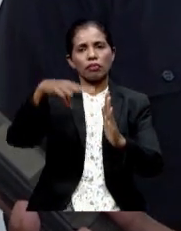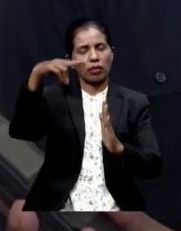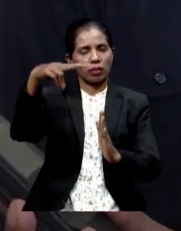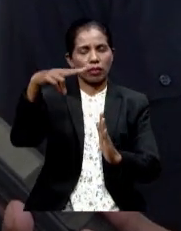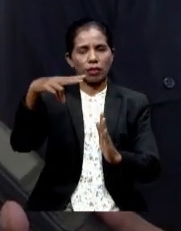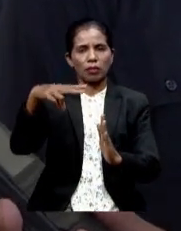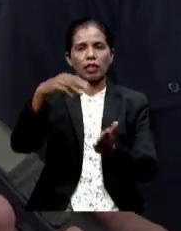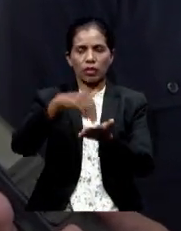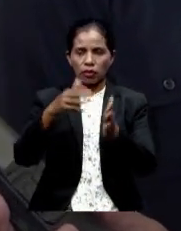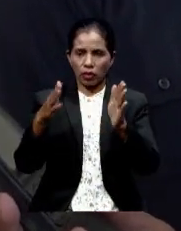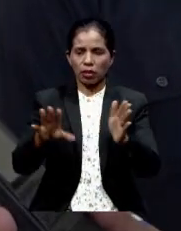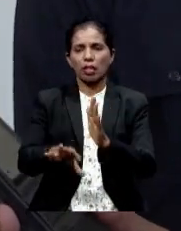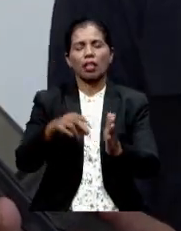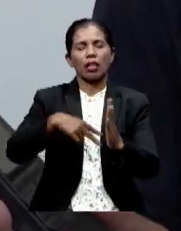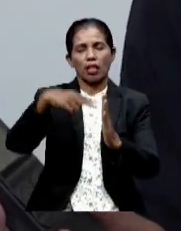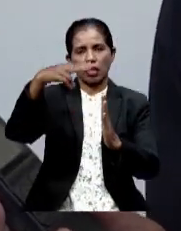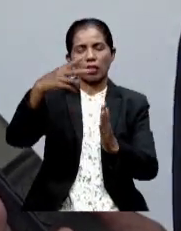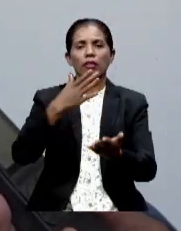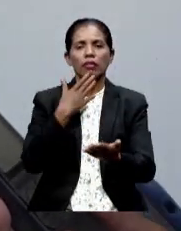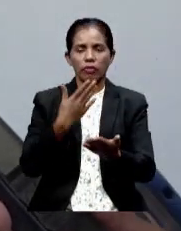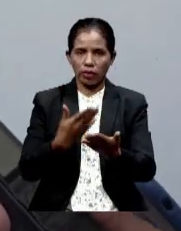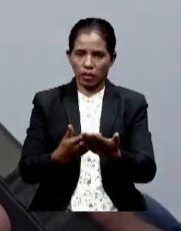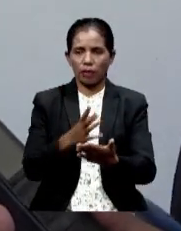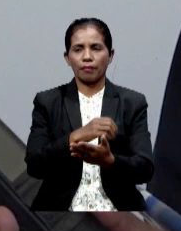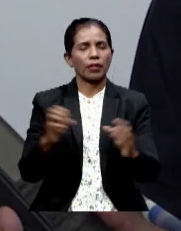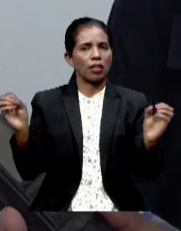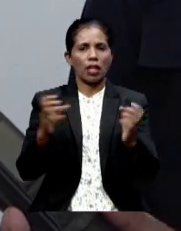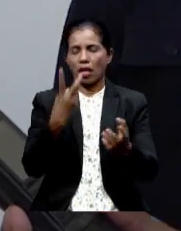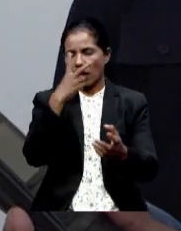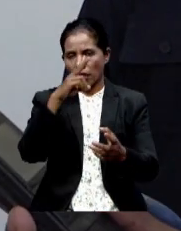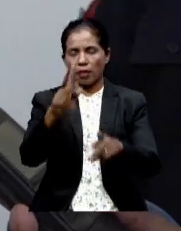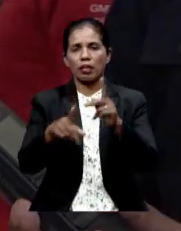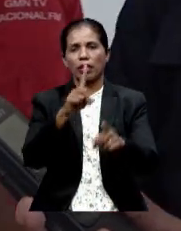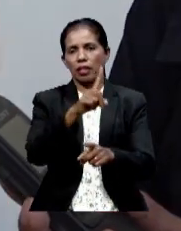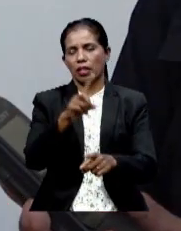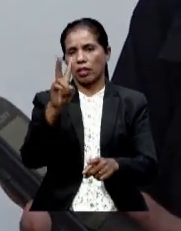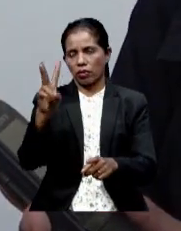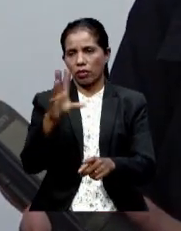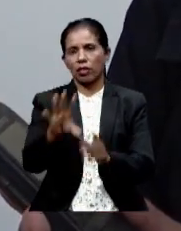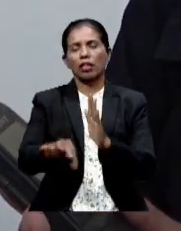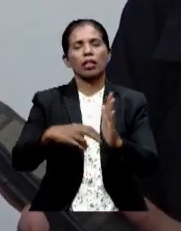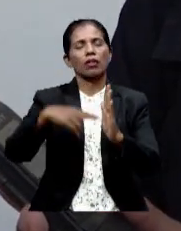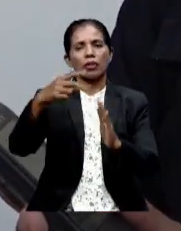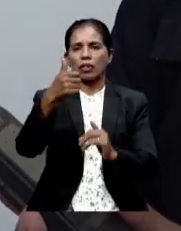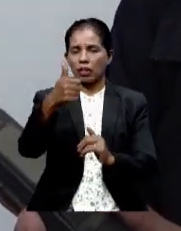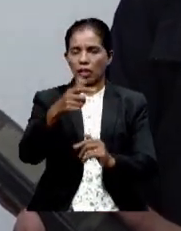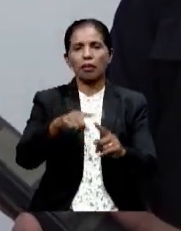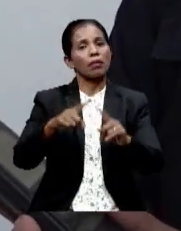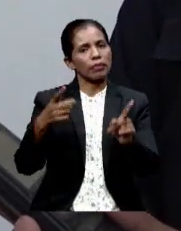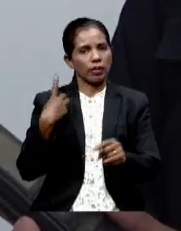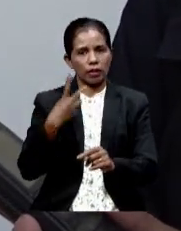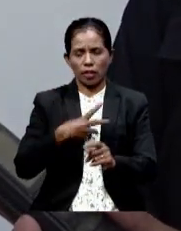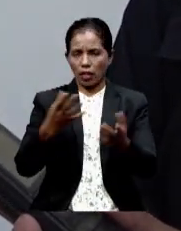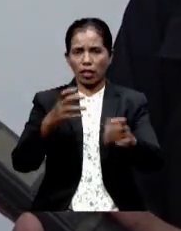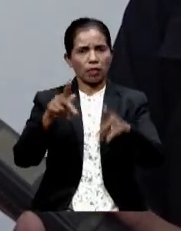ka isturan ser ne bemak ser ne desempenyu diak. Ita hakara kata laos ita hare edit ba ema ida ka emana en rua mak hetan valor diak liu, mai biha hakara kata